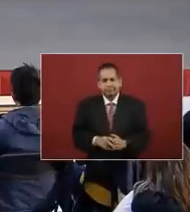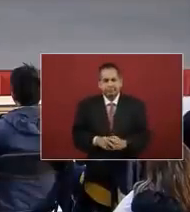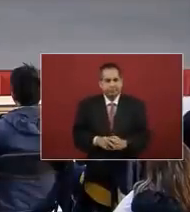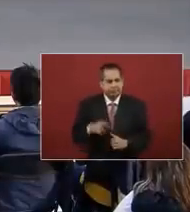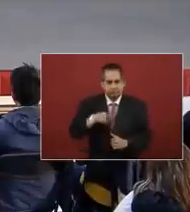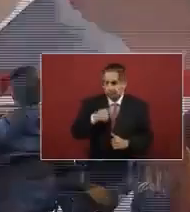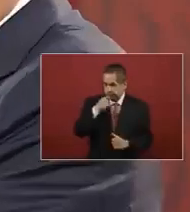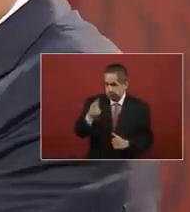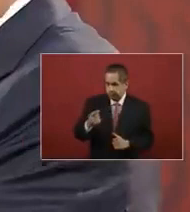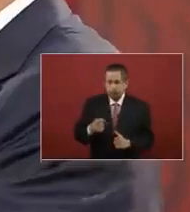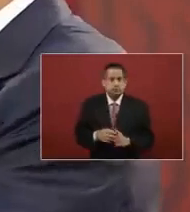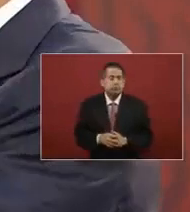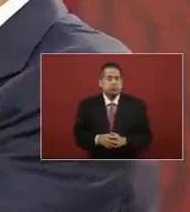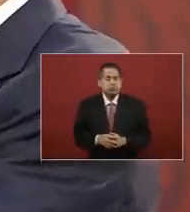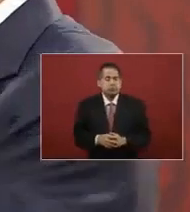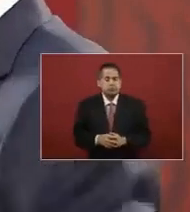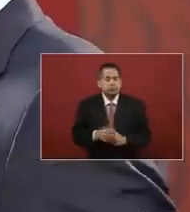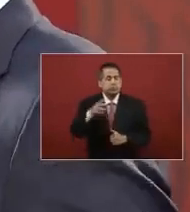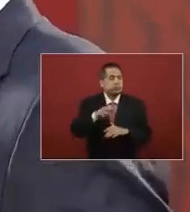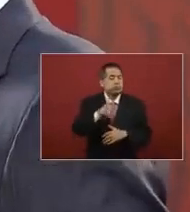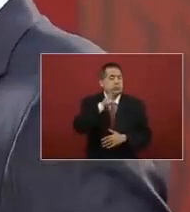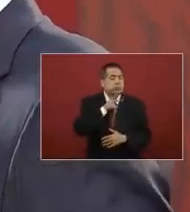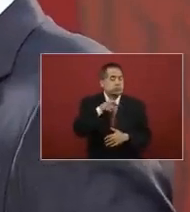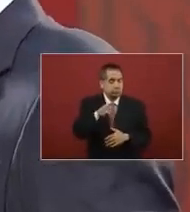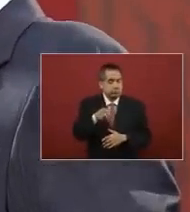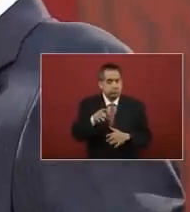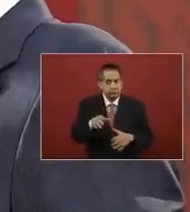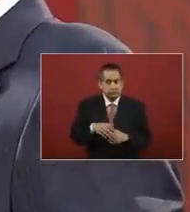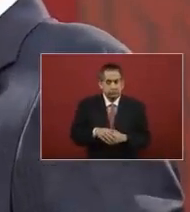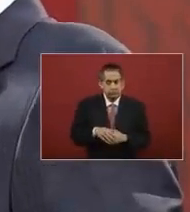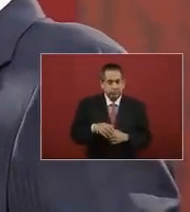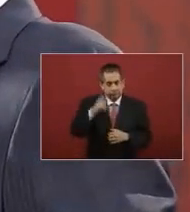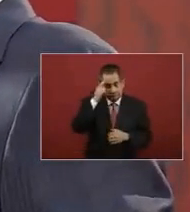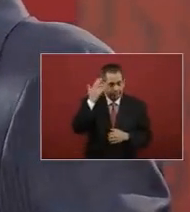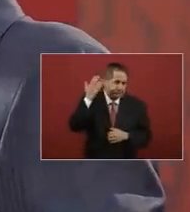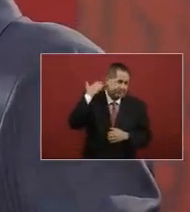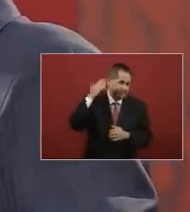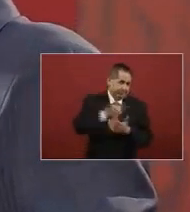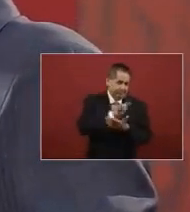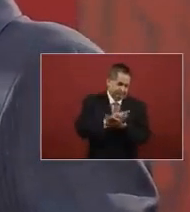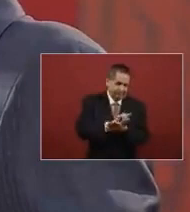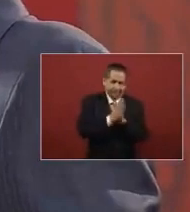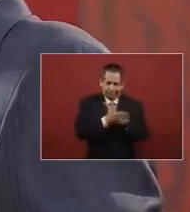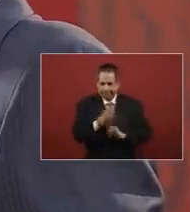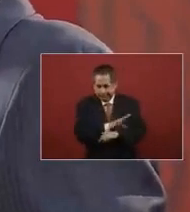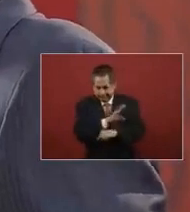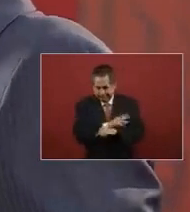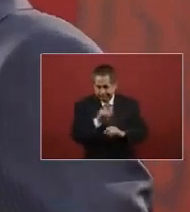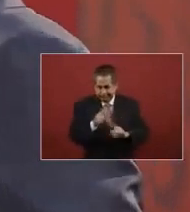Yo les decía que en el caso del petróleo, con la llamada reforma energética,